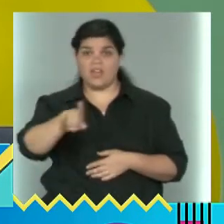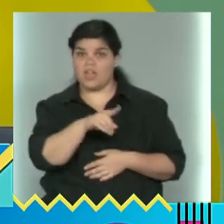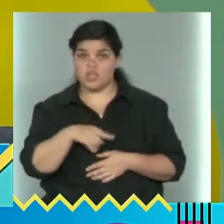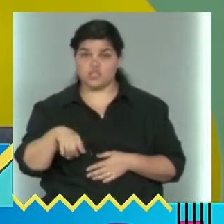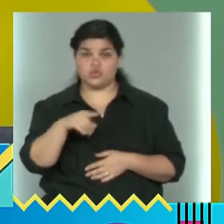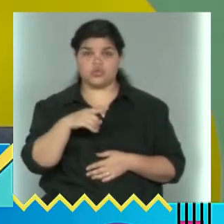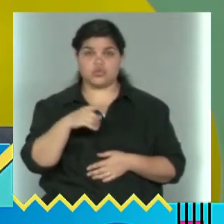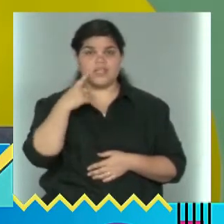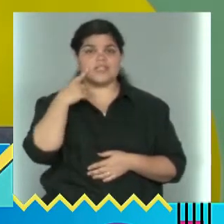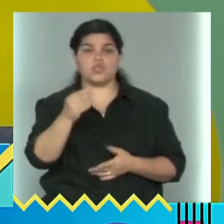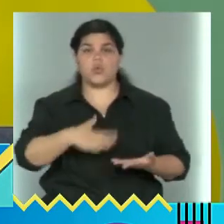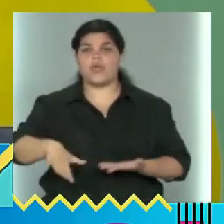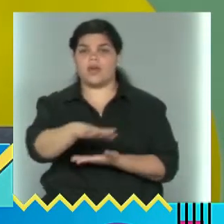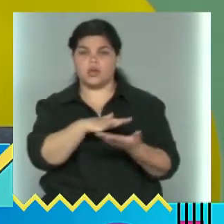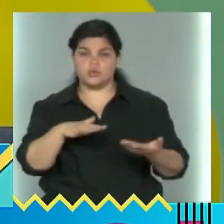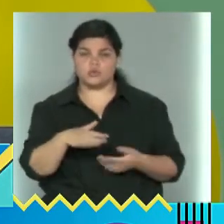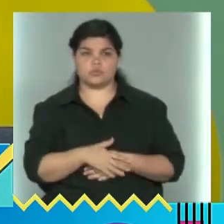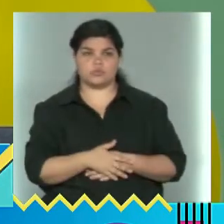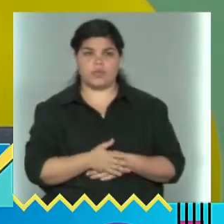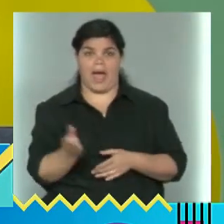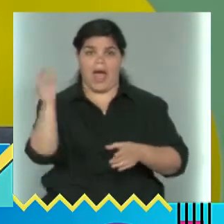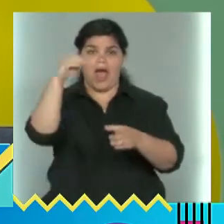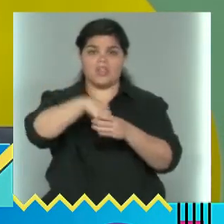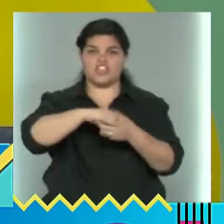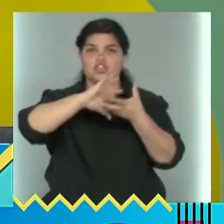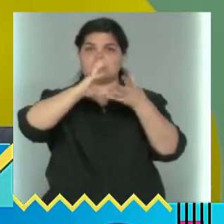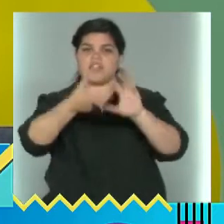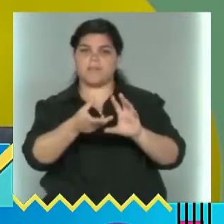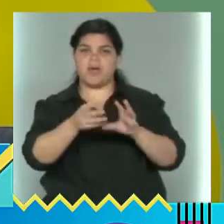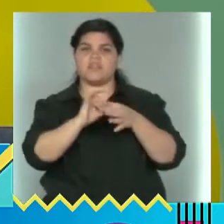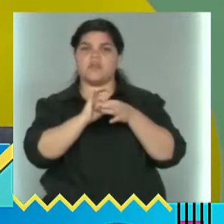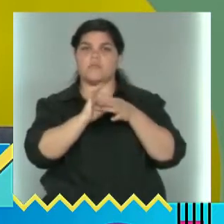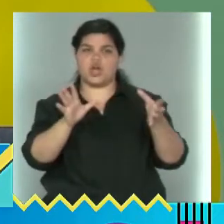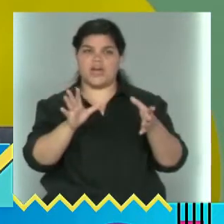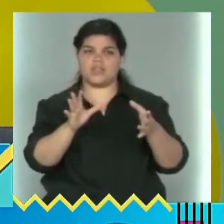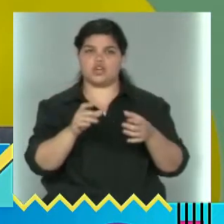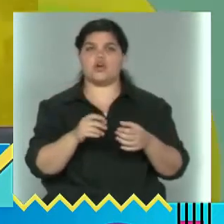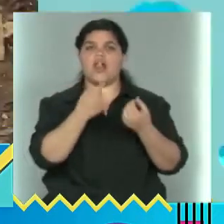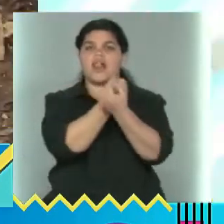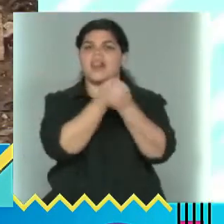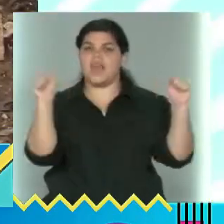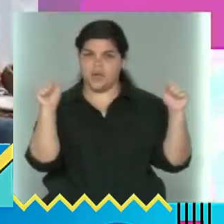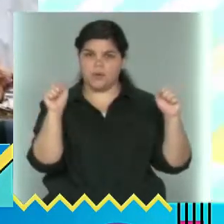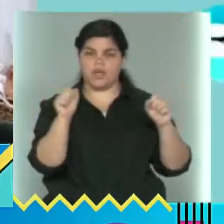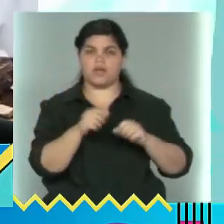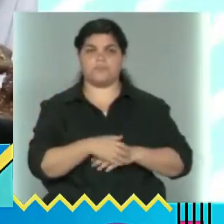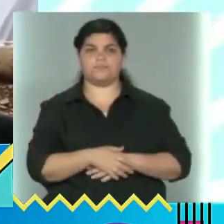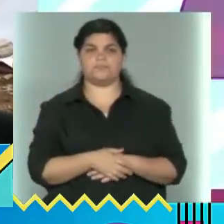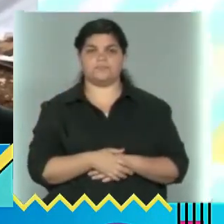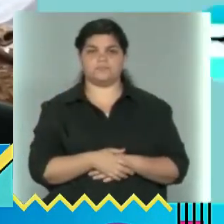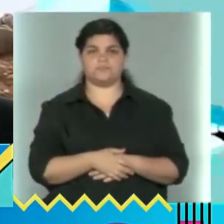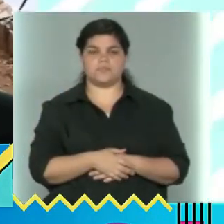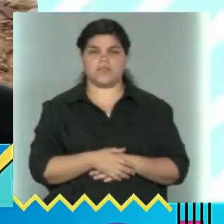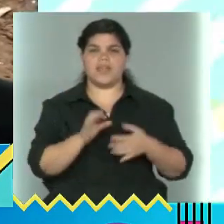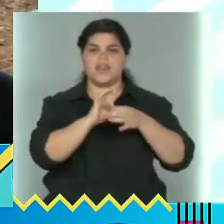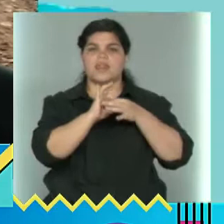que, al pertenecer a un sistema democrático y liberal, o el sistema